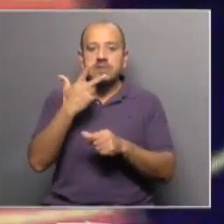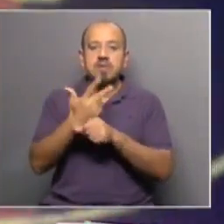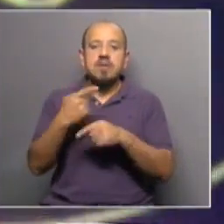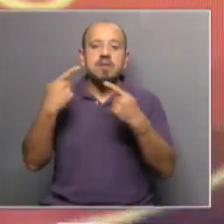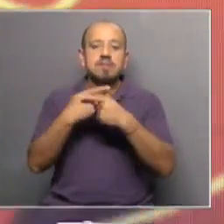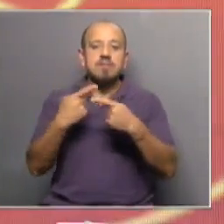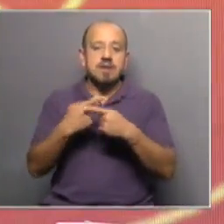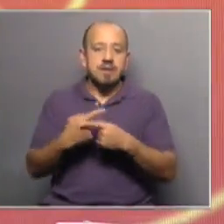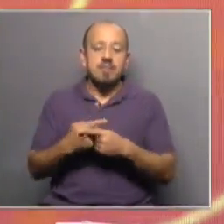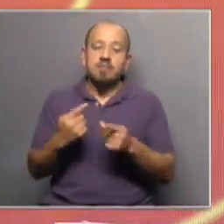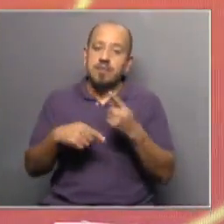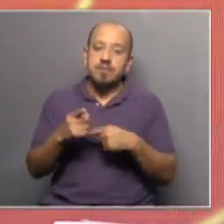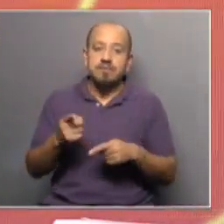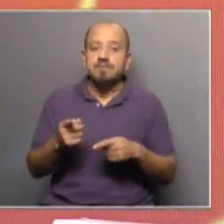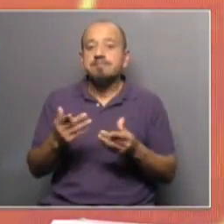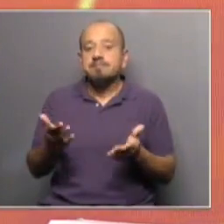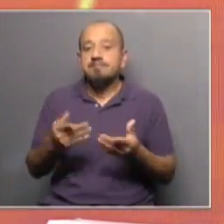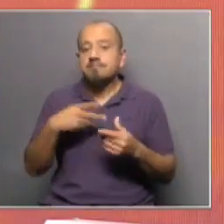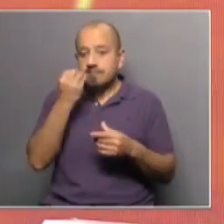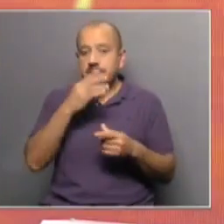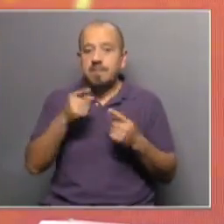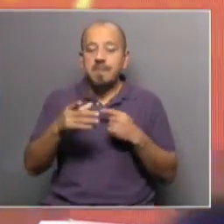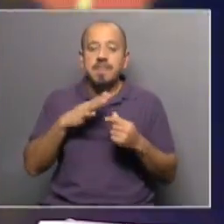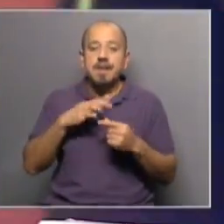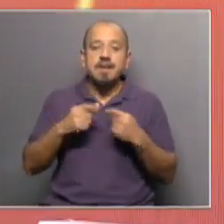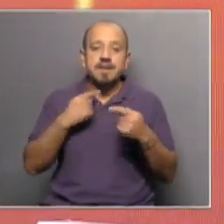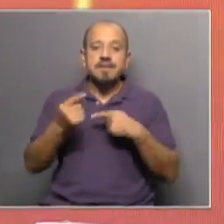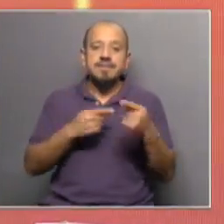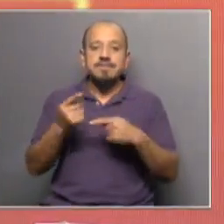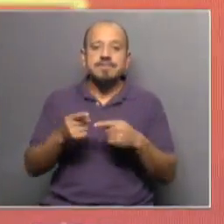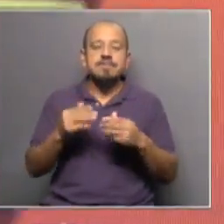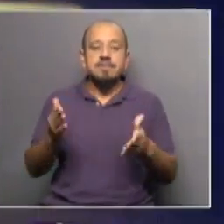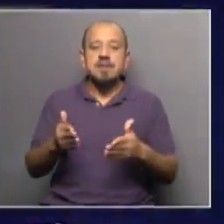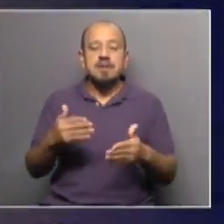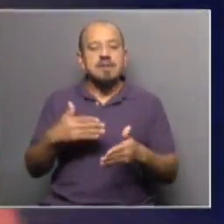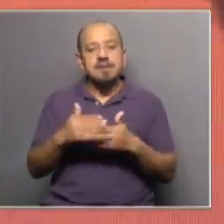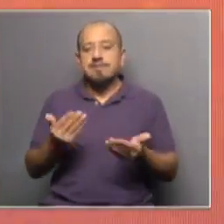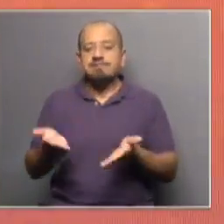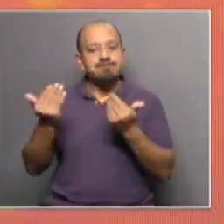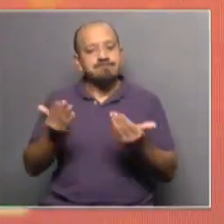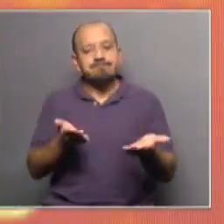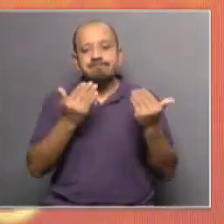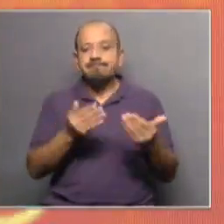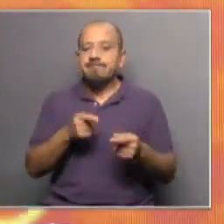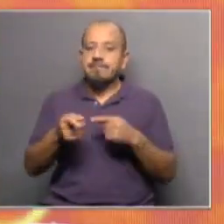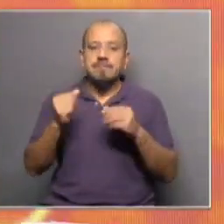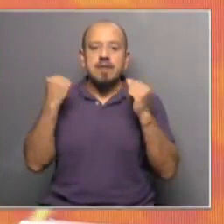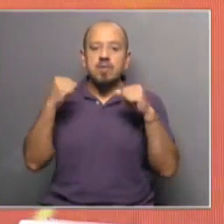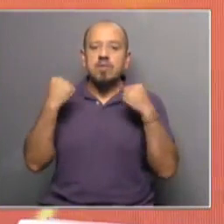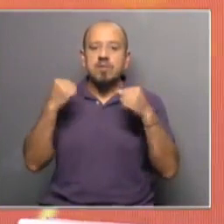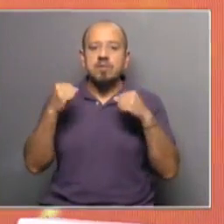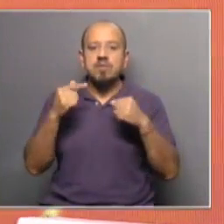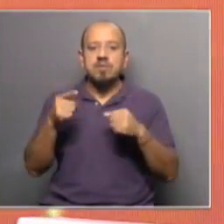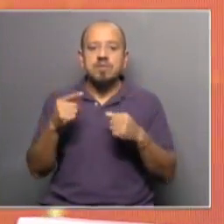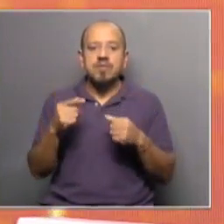ella decía, pero bueno, es algo que está bueno y que tiene que seguir para seguir rompiendo esas barreras de que, bueno, es un deporte y tiene que ver